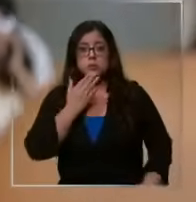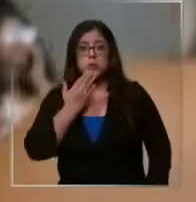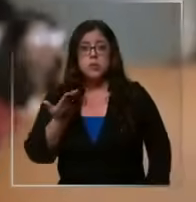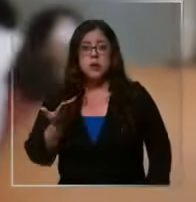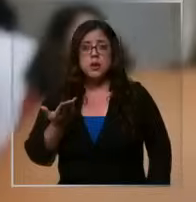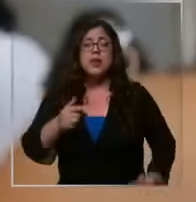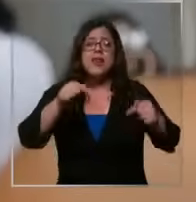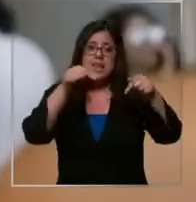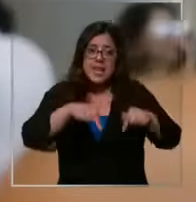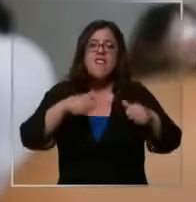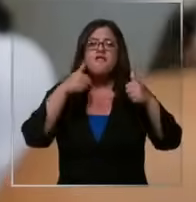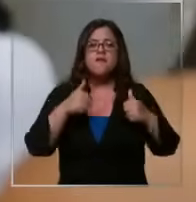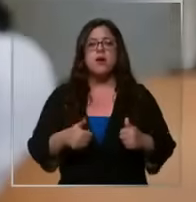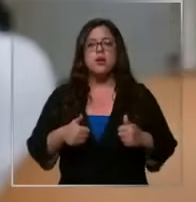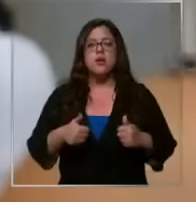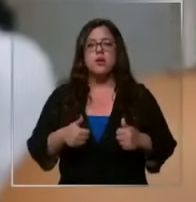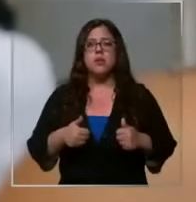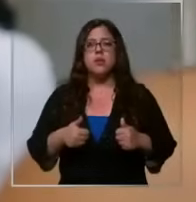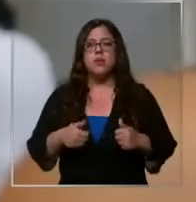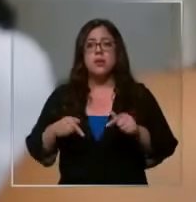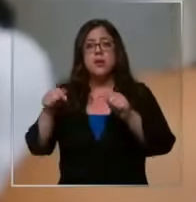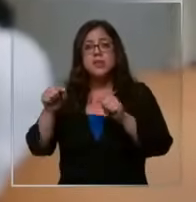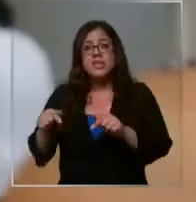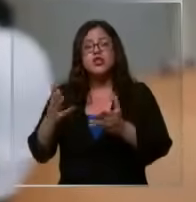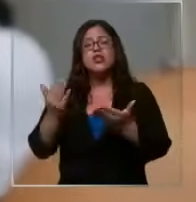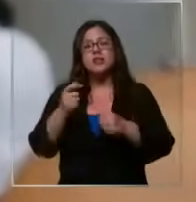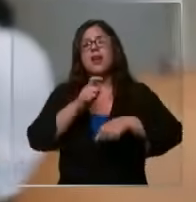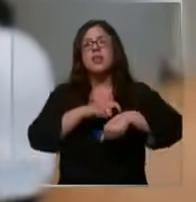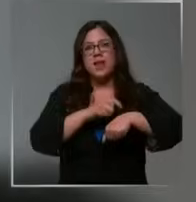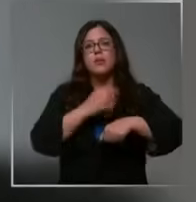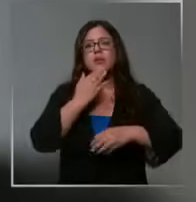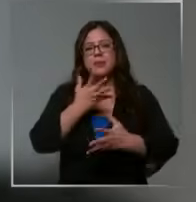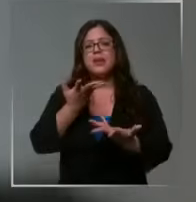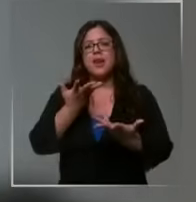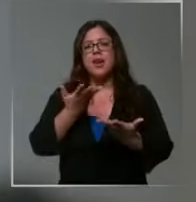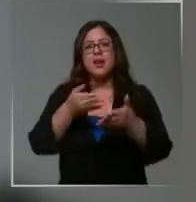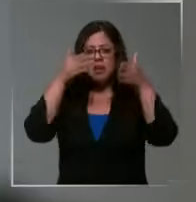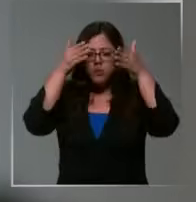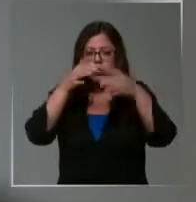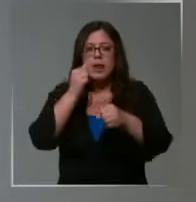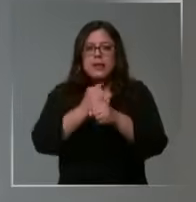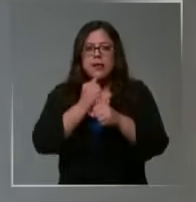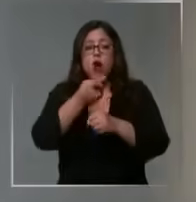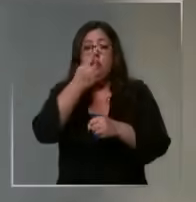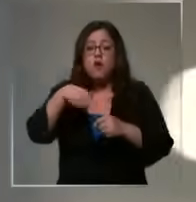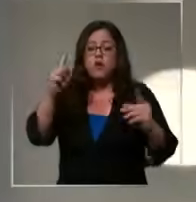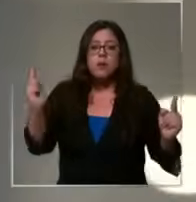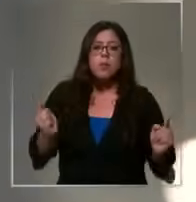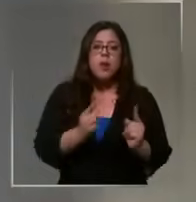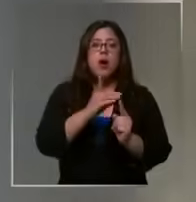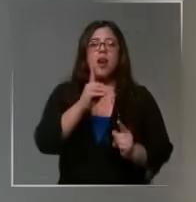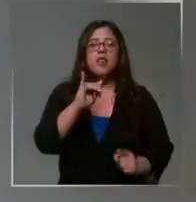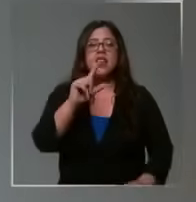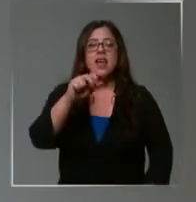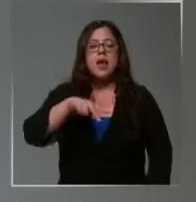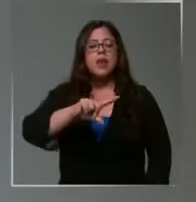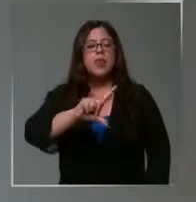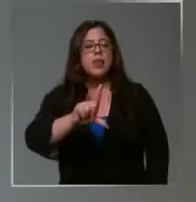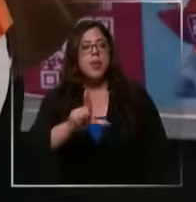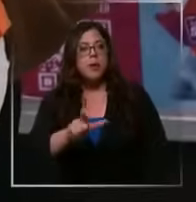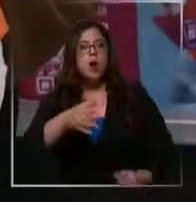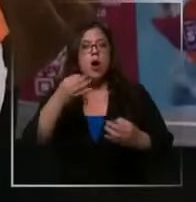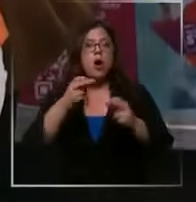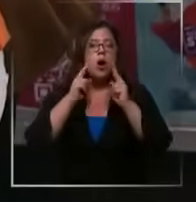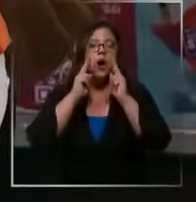sentir que aquí va a estar bien. Y eso sin duda que requiere tiempo y trabajo. El reencuentro con Dylan demoró varios minutos, hasta